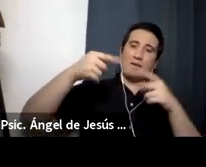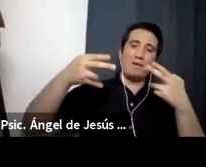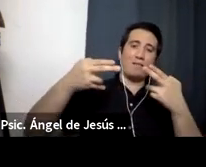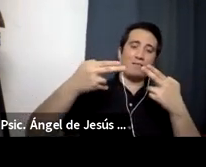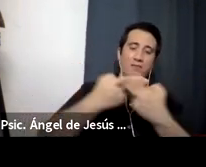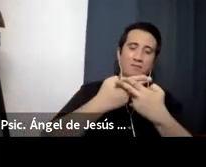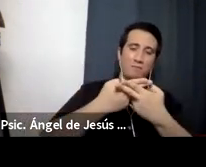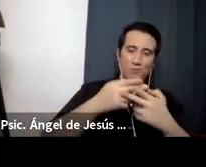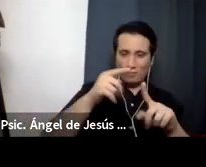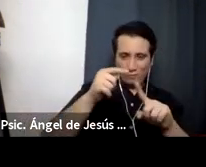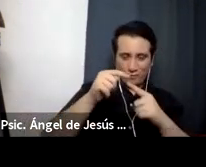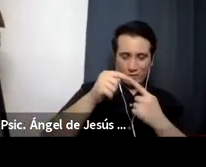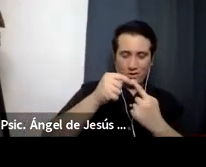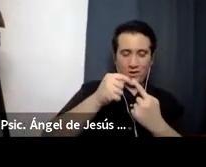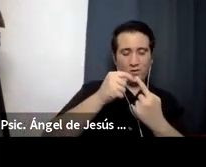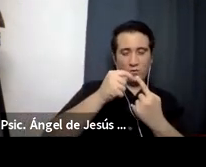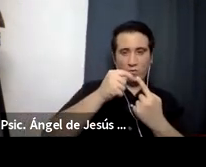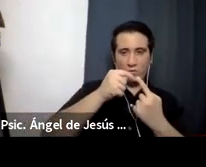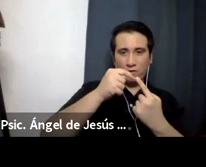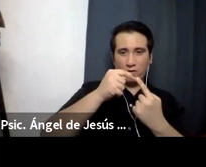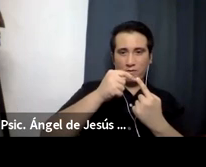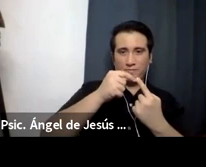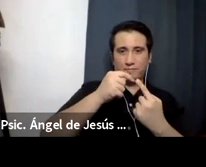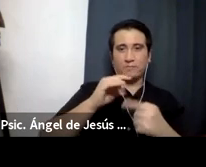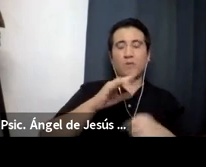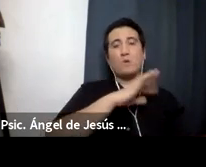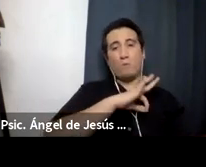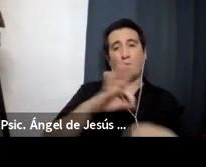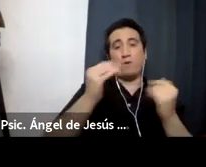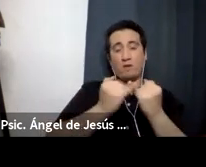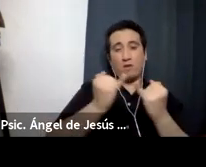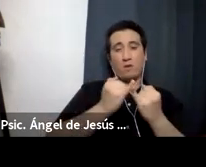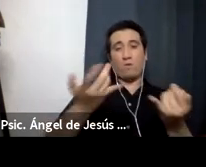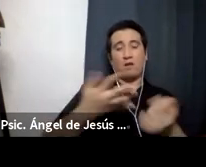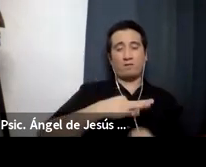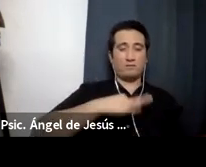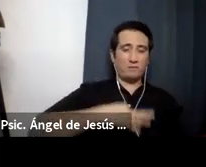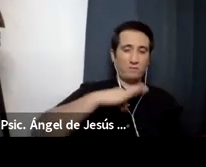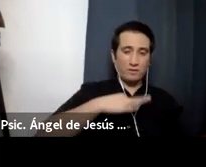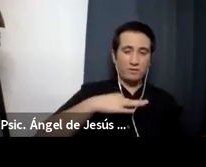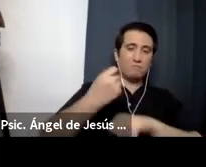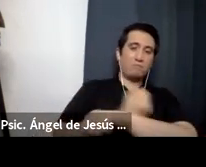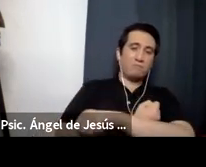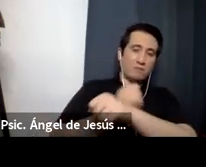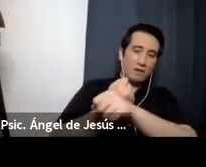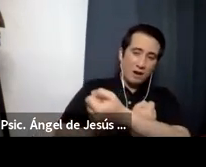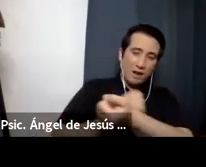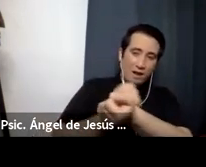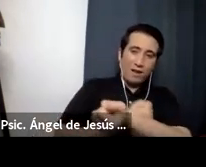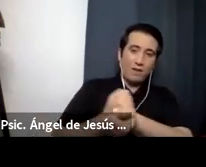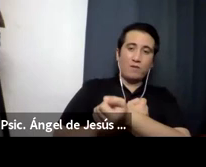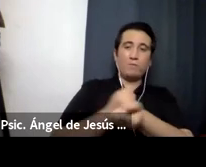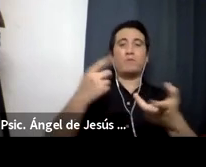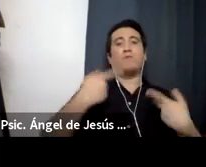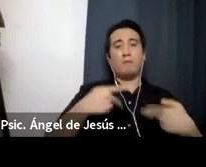uña pique en el tronco y puede haber alguna infección, puede haber algún sangrado y la persona pues puede